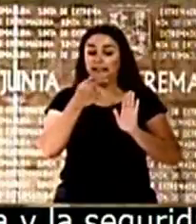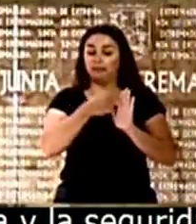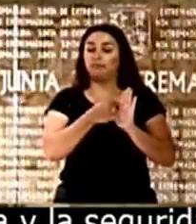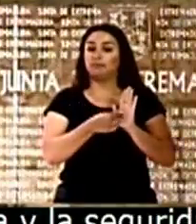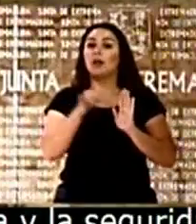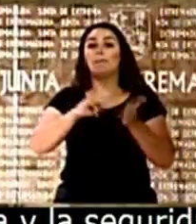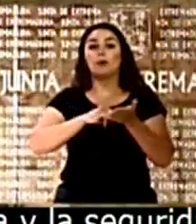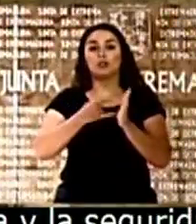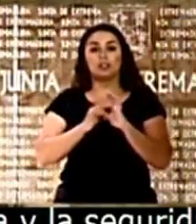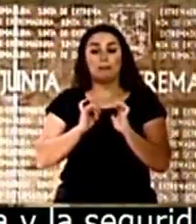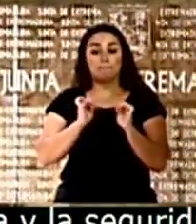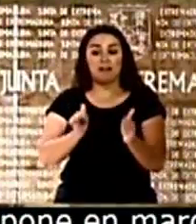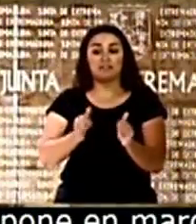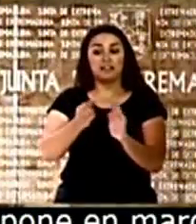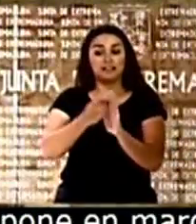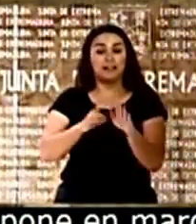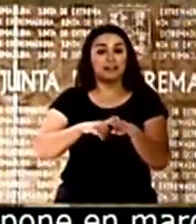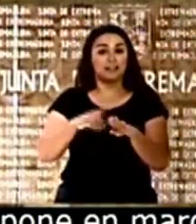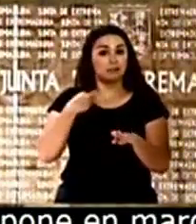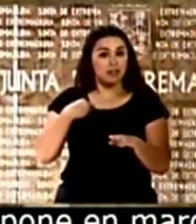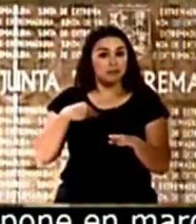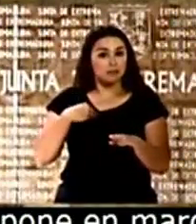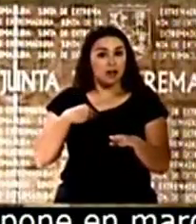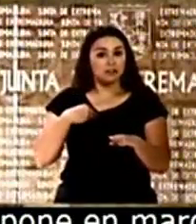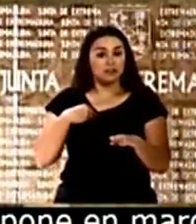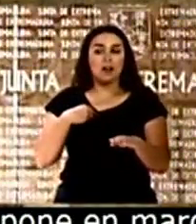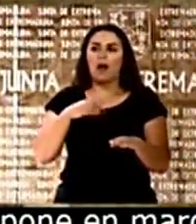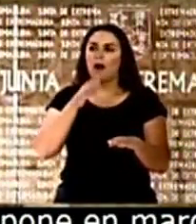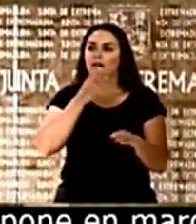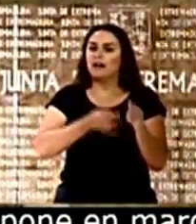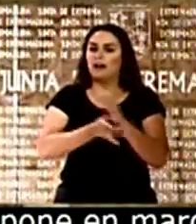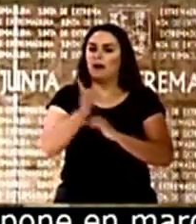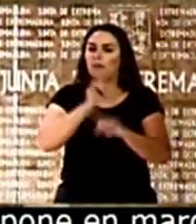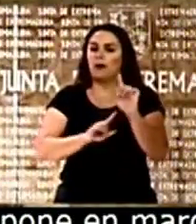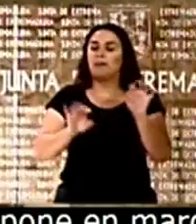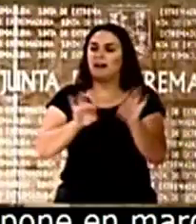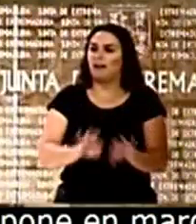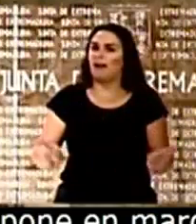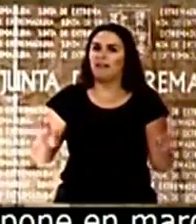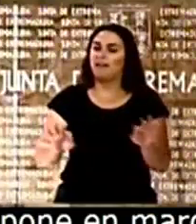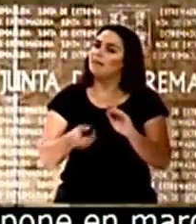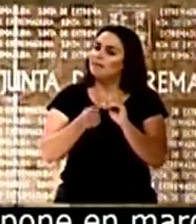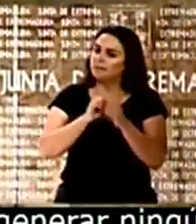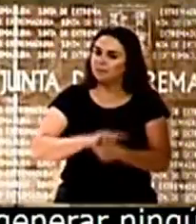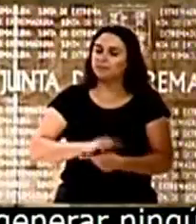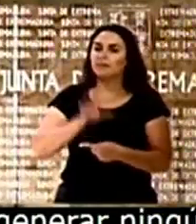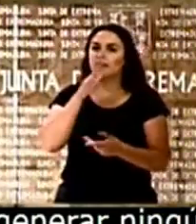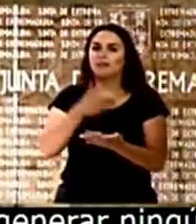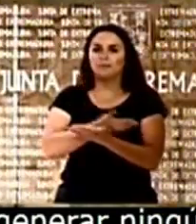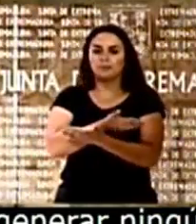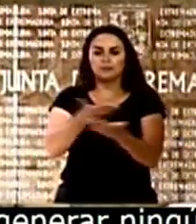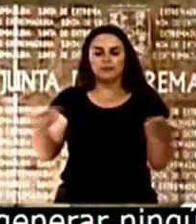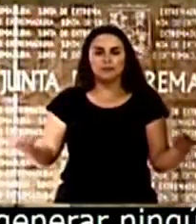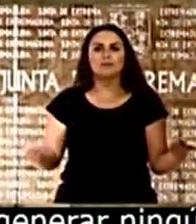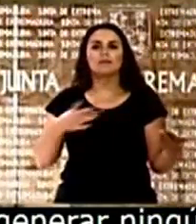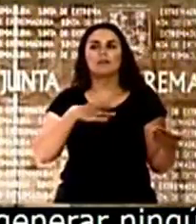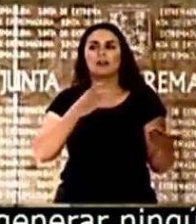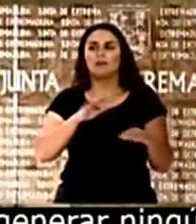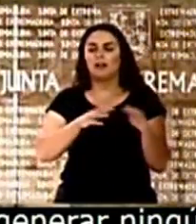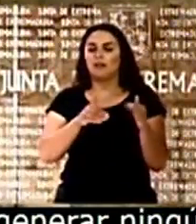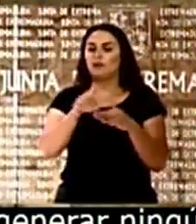un proyecto de esas características, no nos va a generar ningún problema, todo lo contrario, nos va a generar posibilidades de